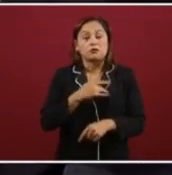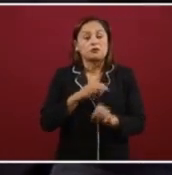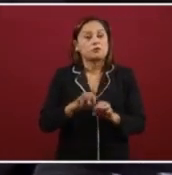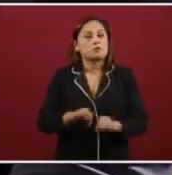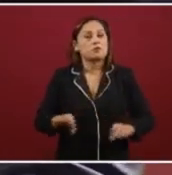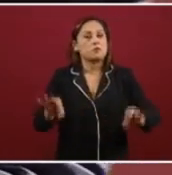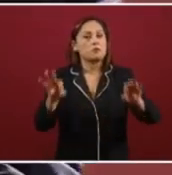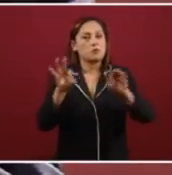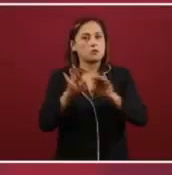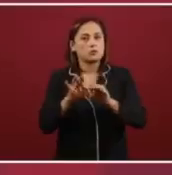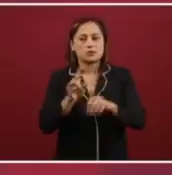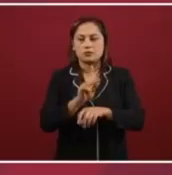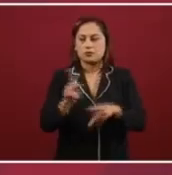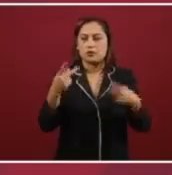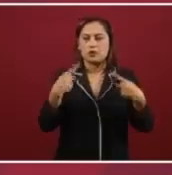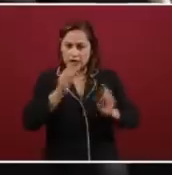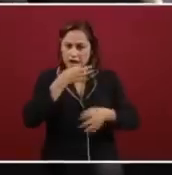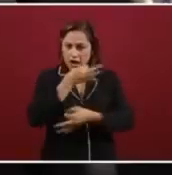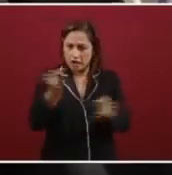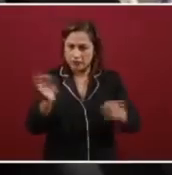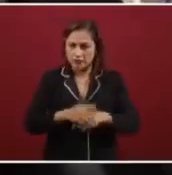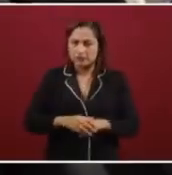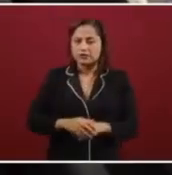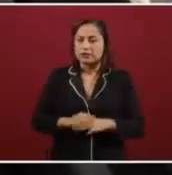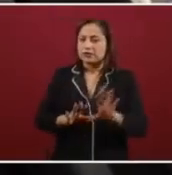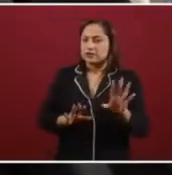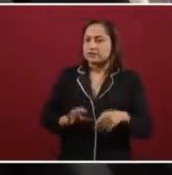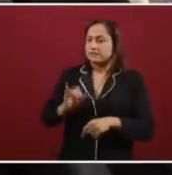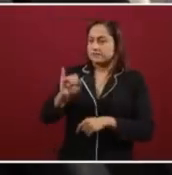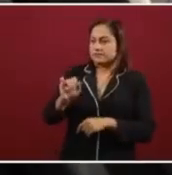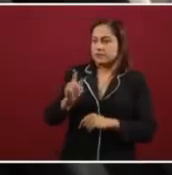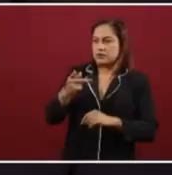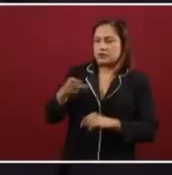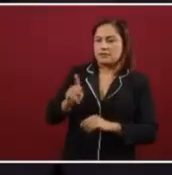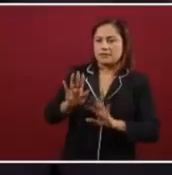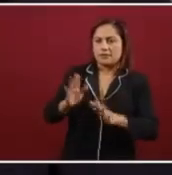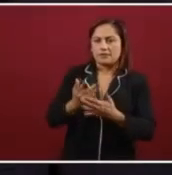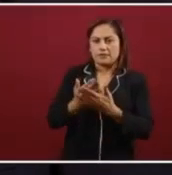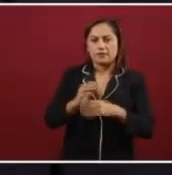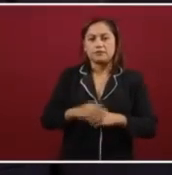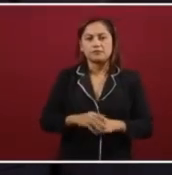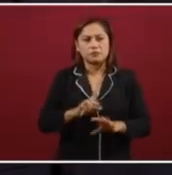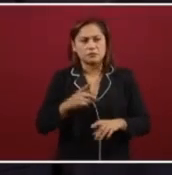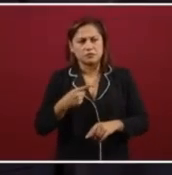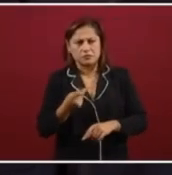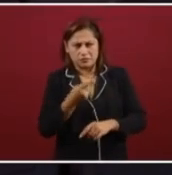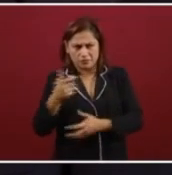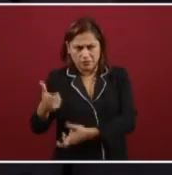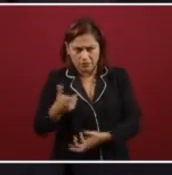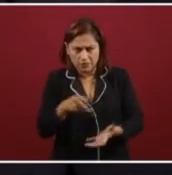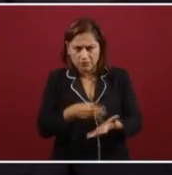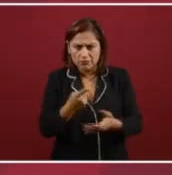comprar abajo. Vamos a esperar también cómo